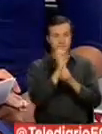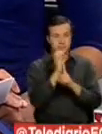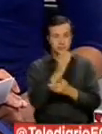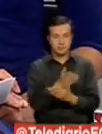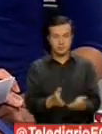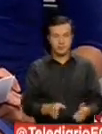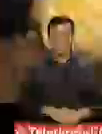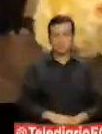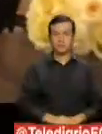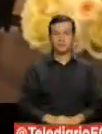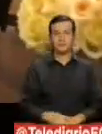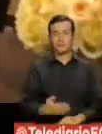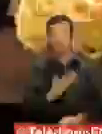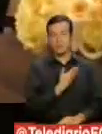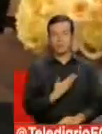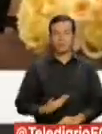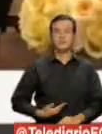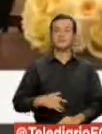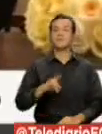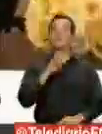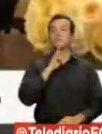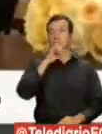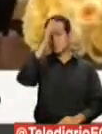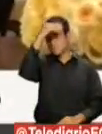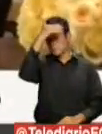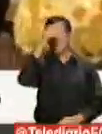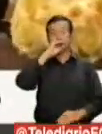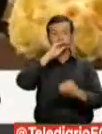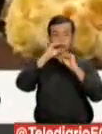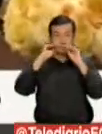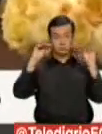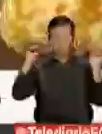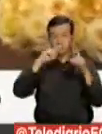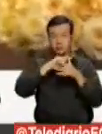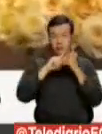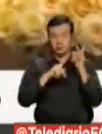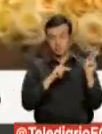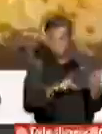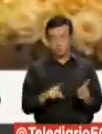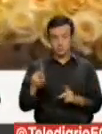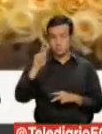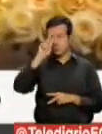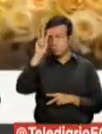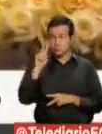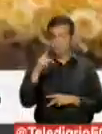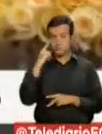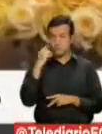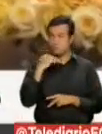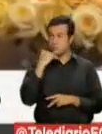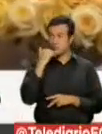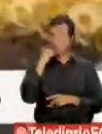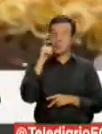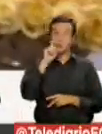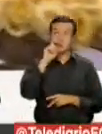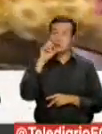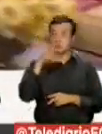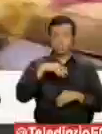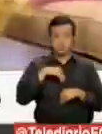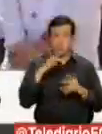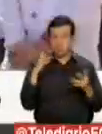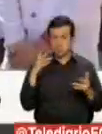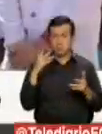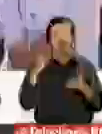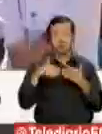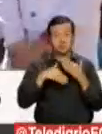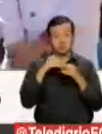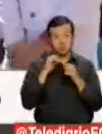Blanca. El presidente de Estados Unidos, Donald Trump, aseguró que tiene varios planes para Venezuela en caso de que Nicolás Maduro no abandone el poder